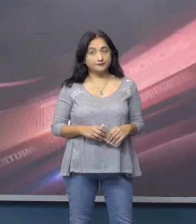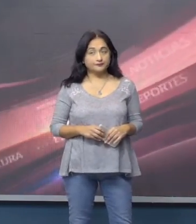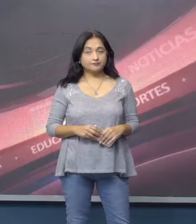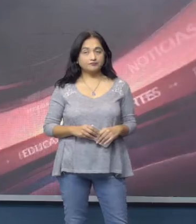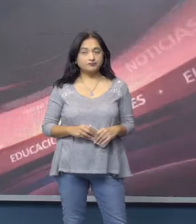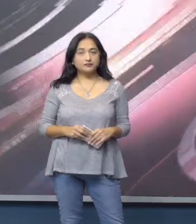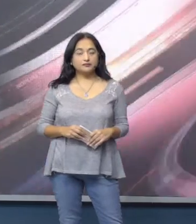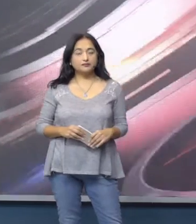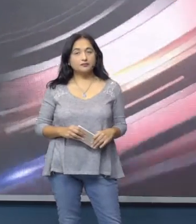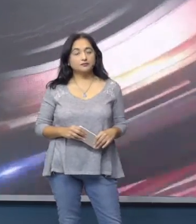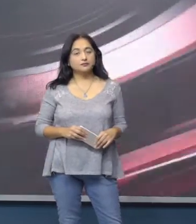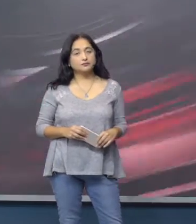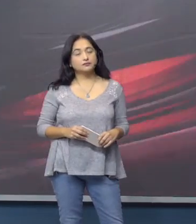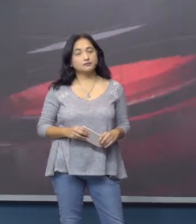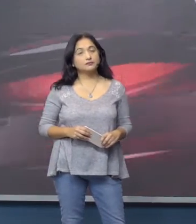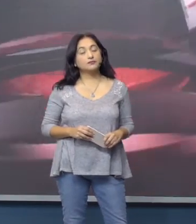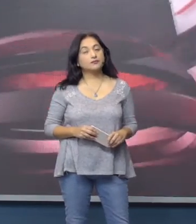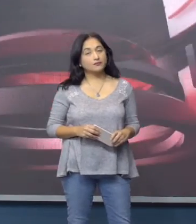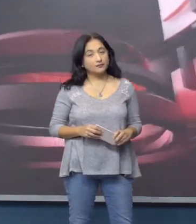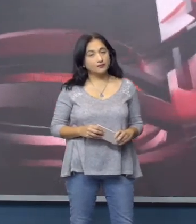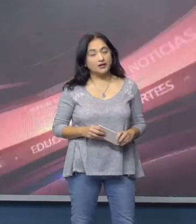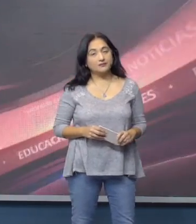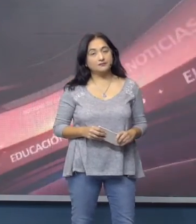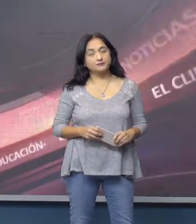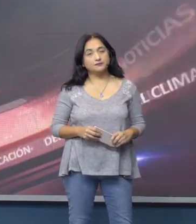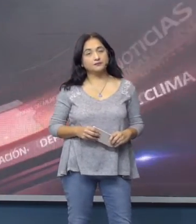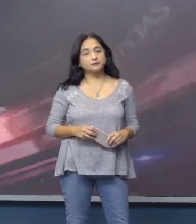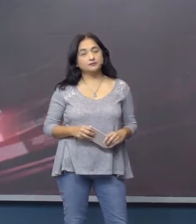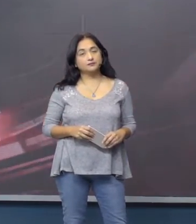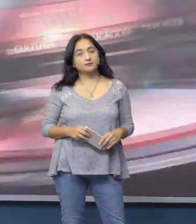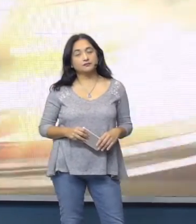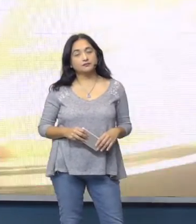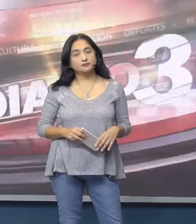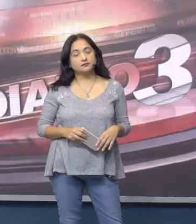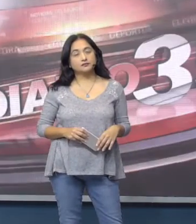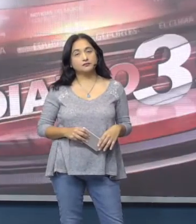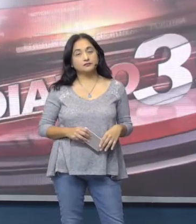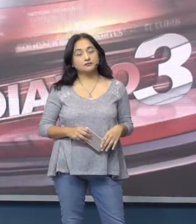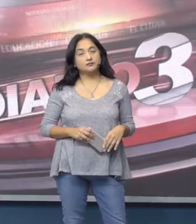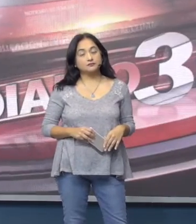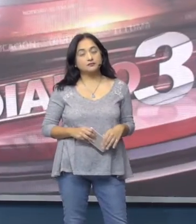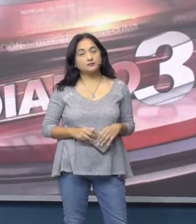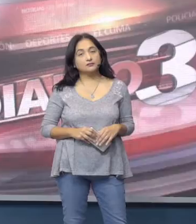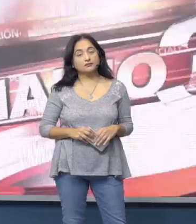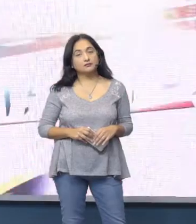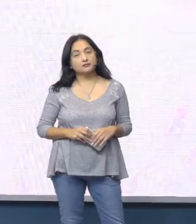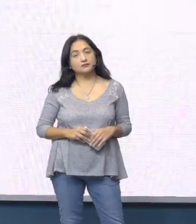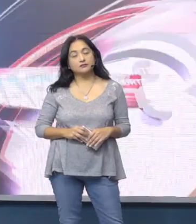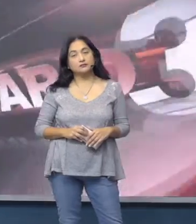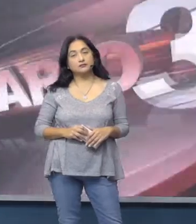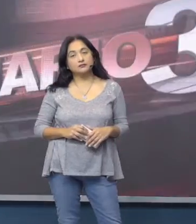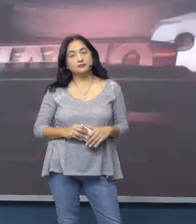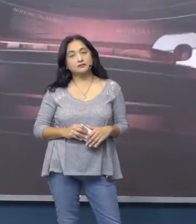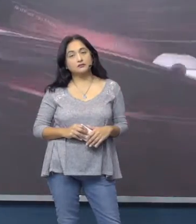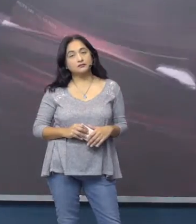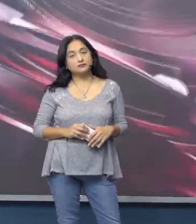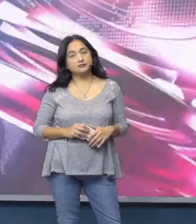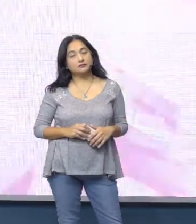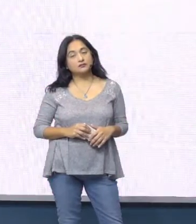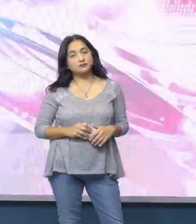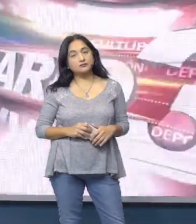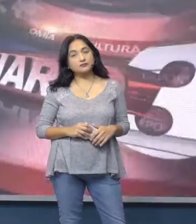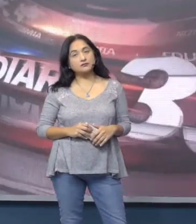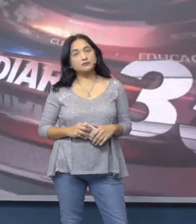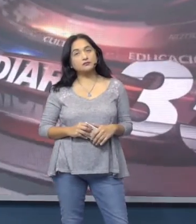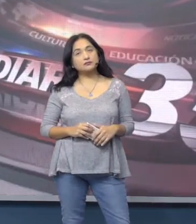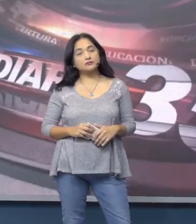que ya se han gestado dos nuevas reuniones. Bien. Una el 5 de junio, donde tratamos un